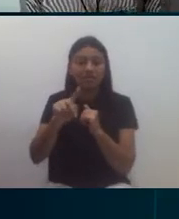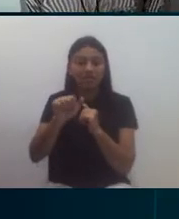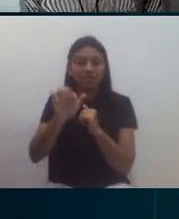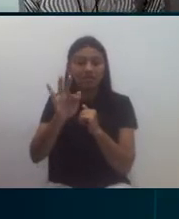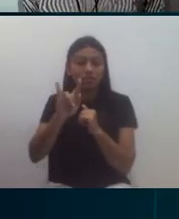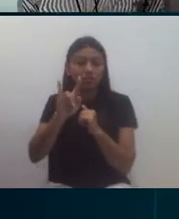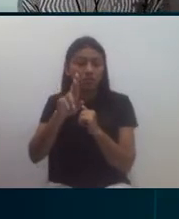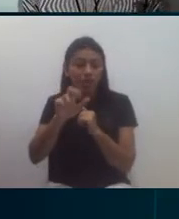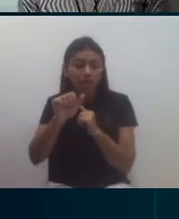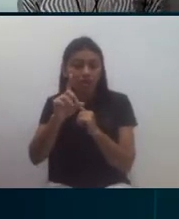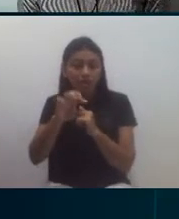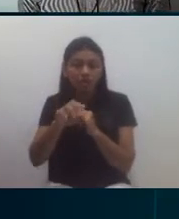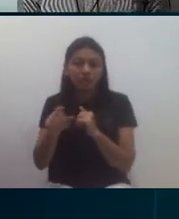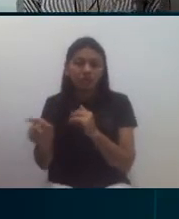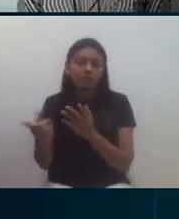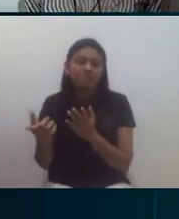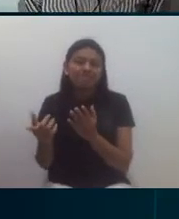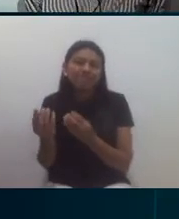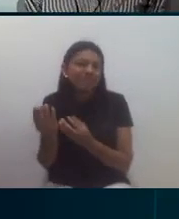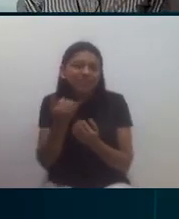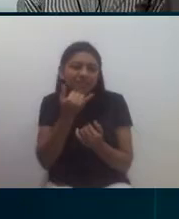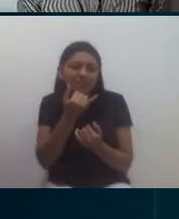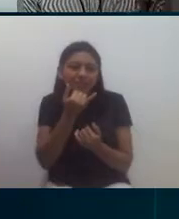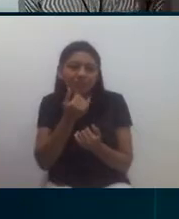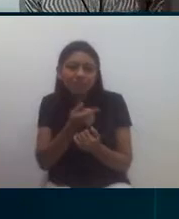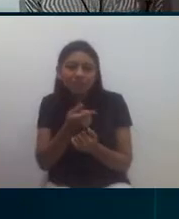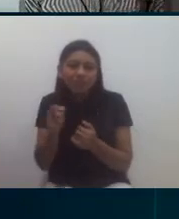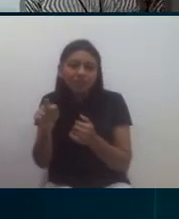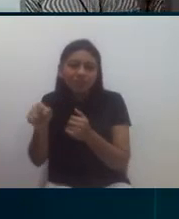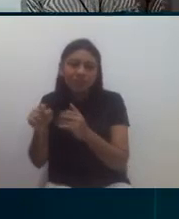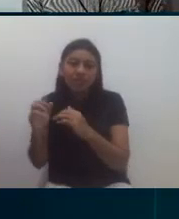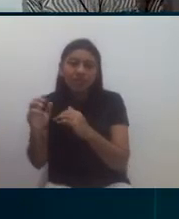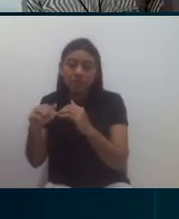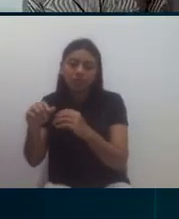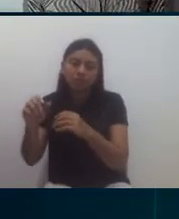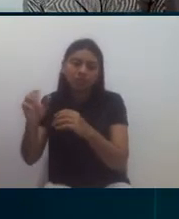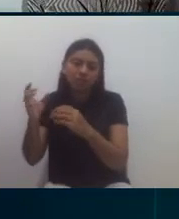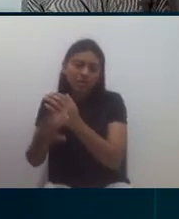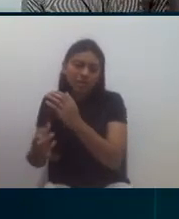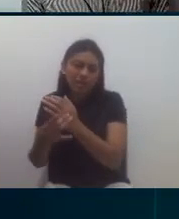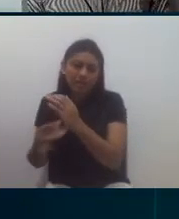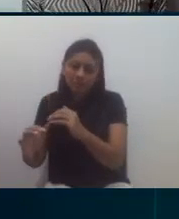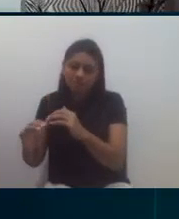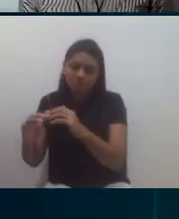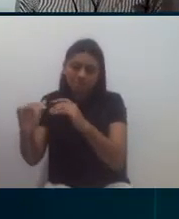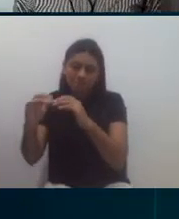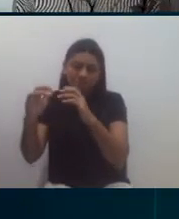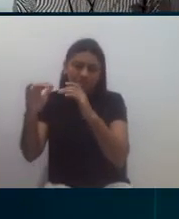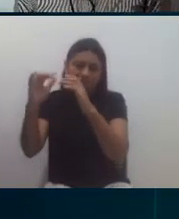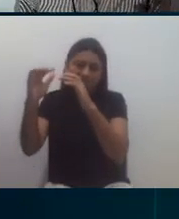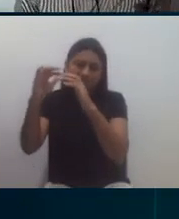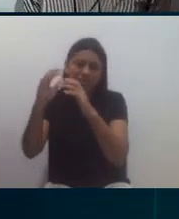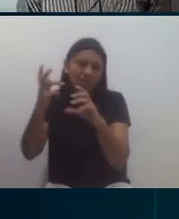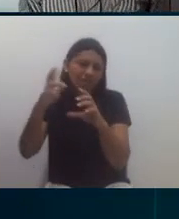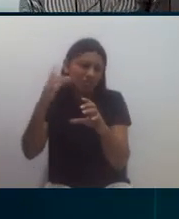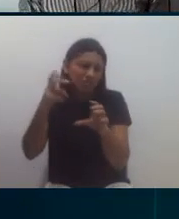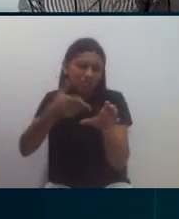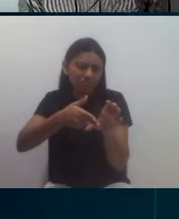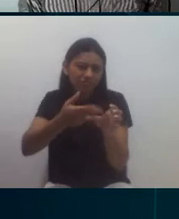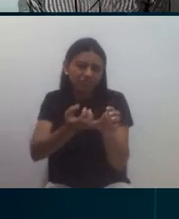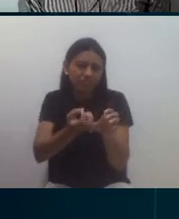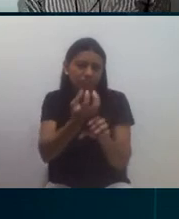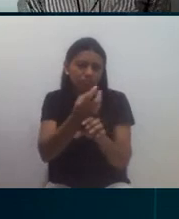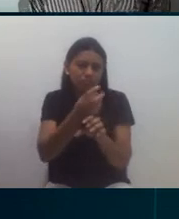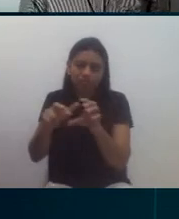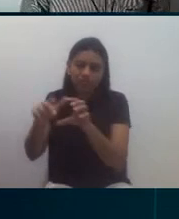nos va a subir, ¿cierto? Entonces, digamos, en países donde hay inviernos fuertes, esto nos puede afectar. Para